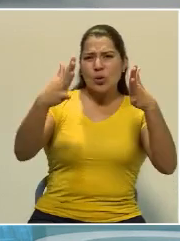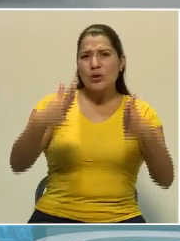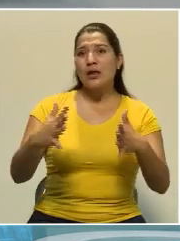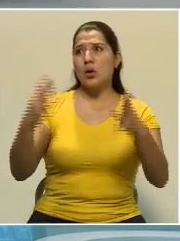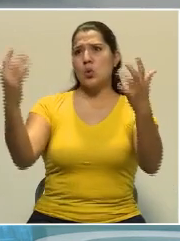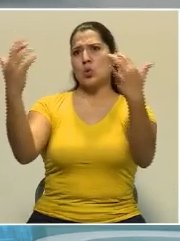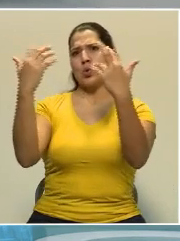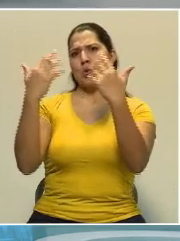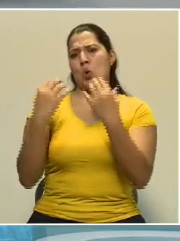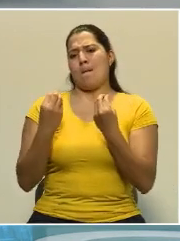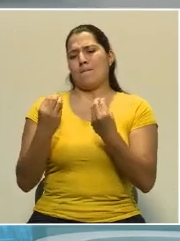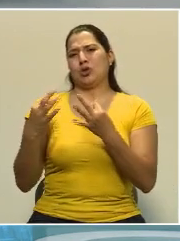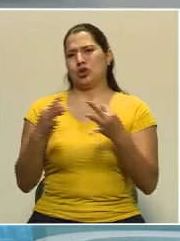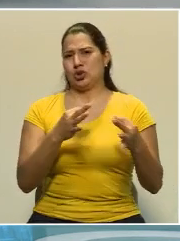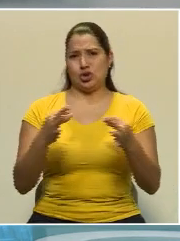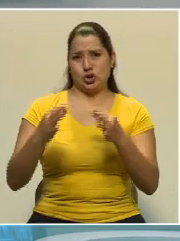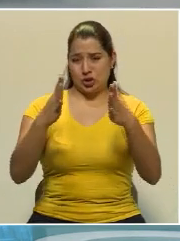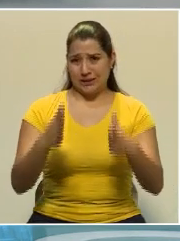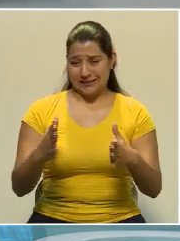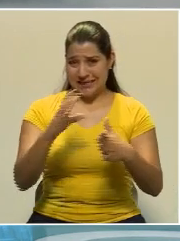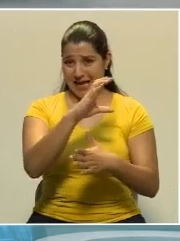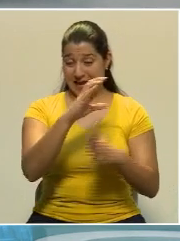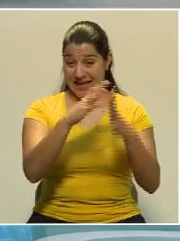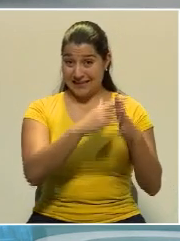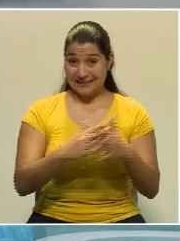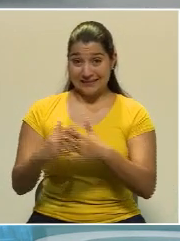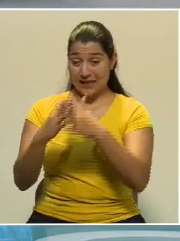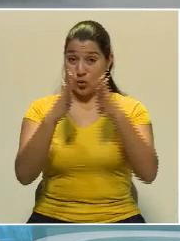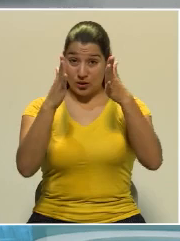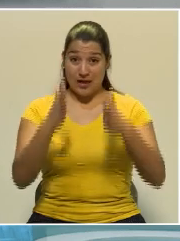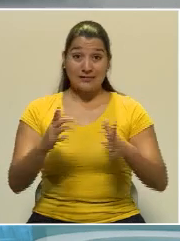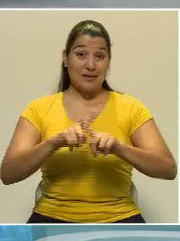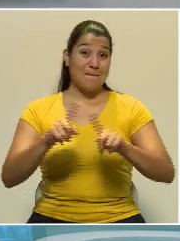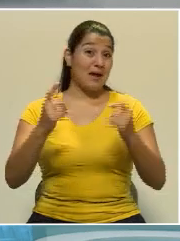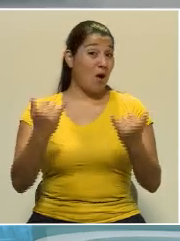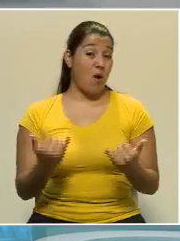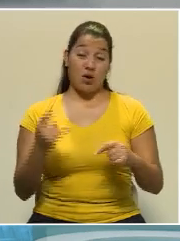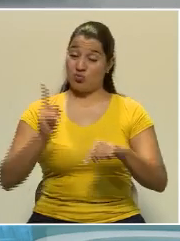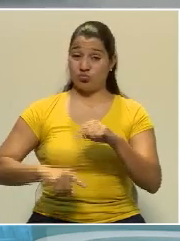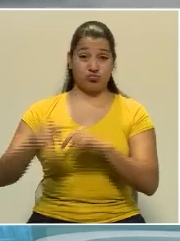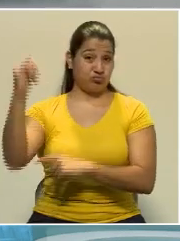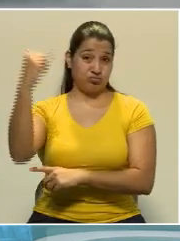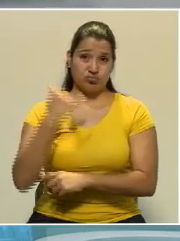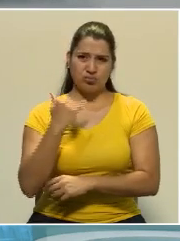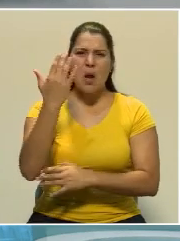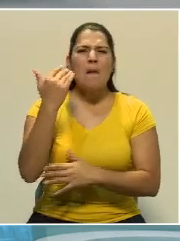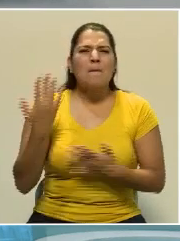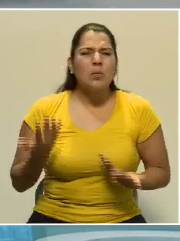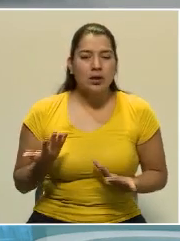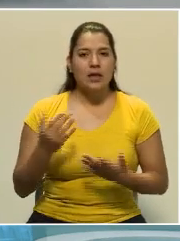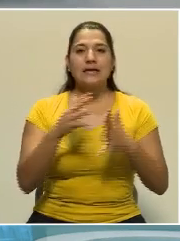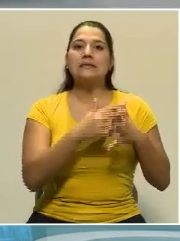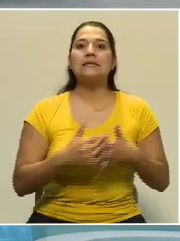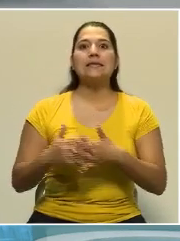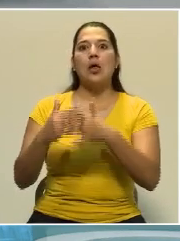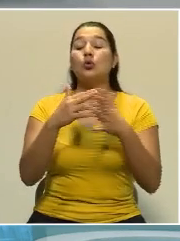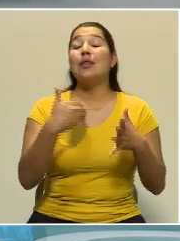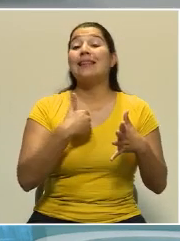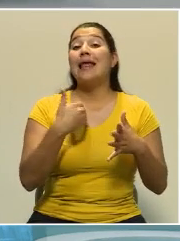Rica. Pero hoy Estados Unidos registra el mayor número de infectados del mundo, con más de 4 millones